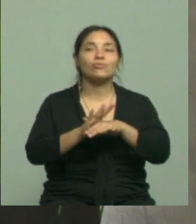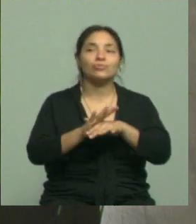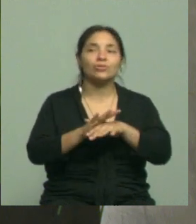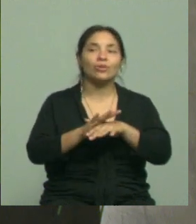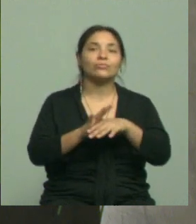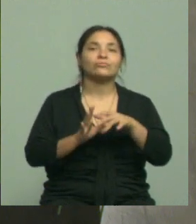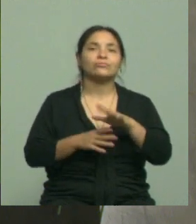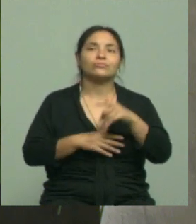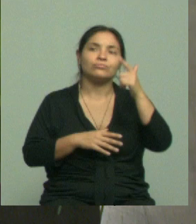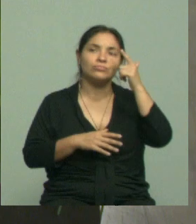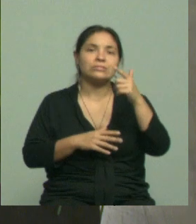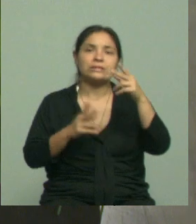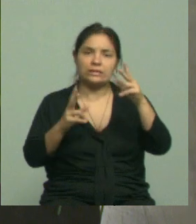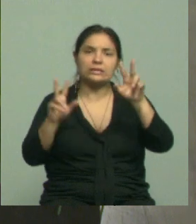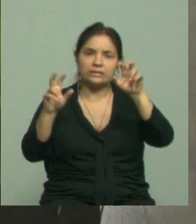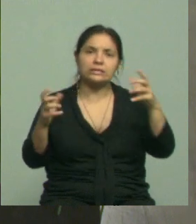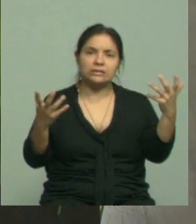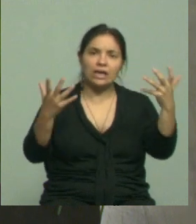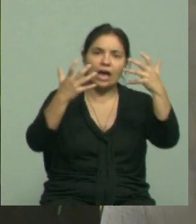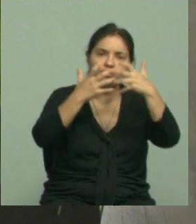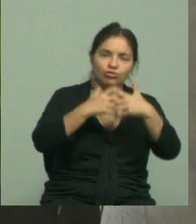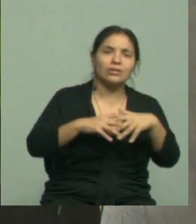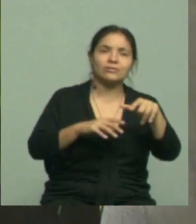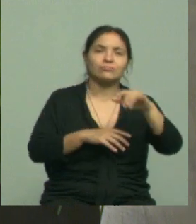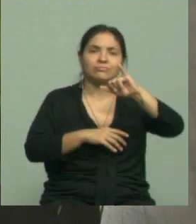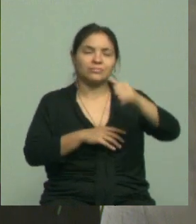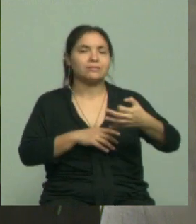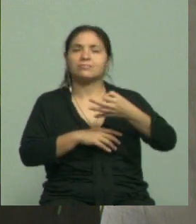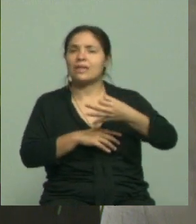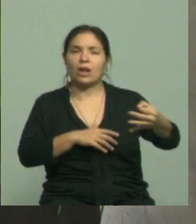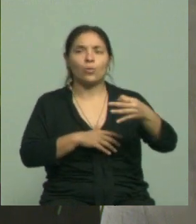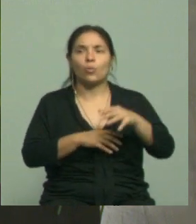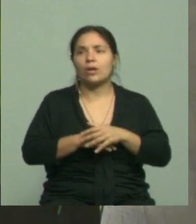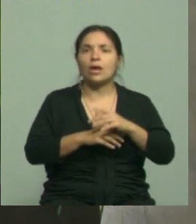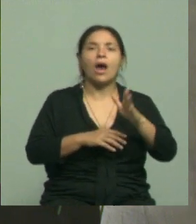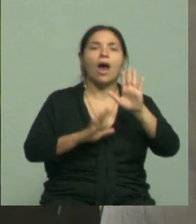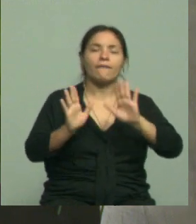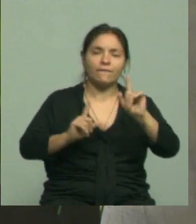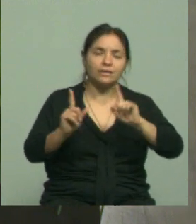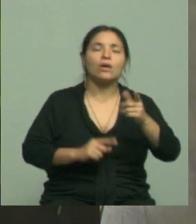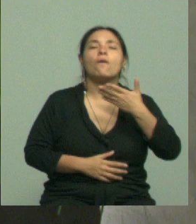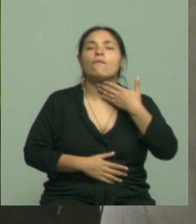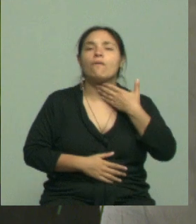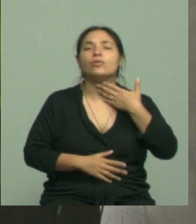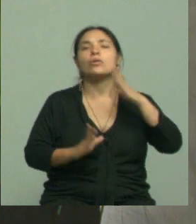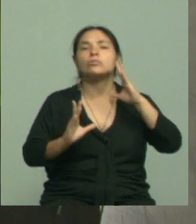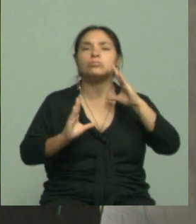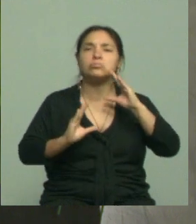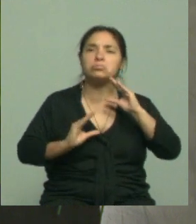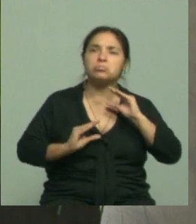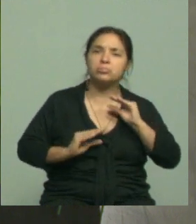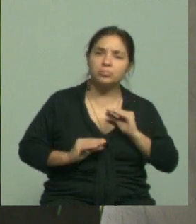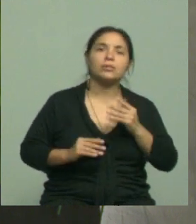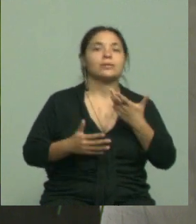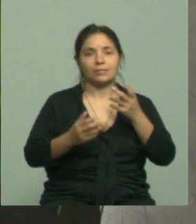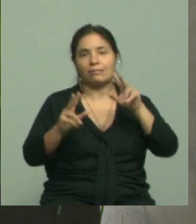tratando de asociar eso porque es real lo que decías, esto de por ahí sentimos la voz más baja. Bueno, tiene que ver un poco con una